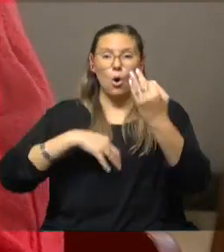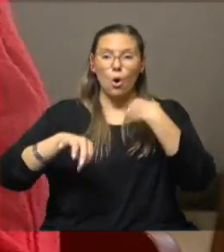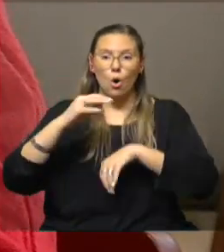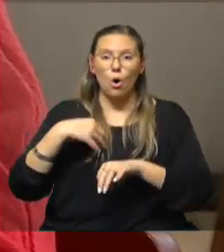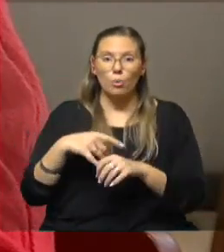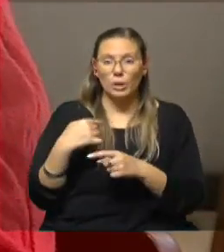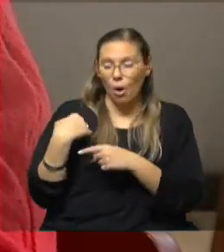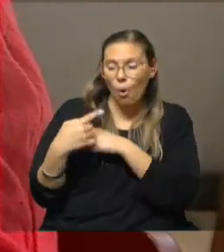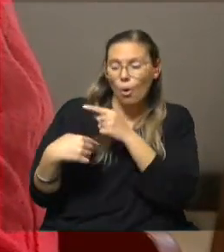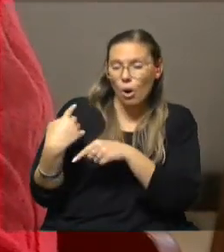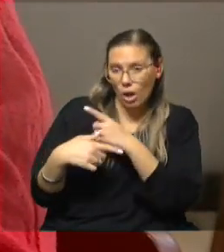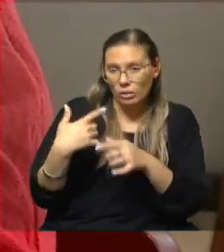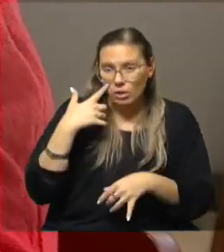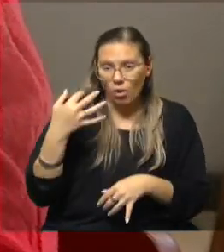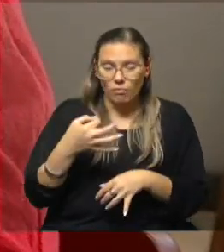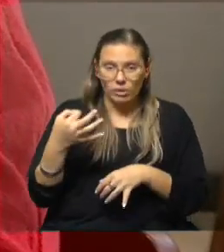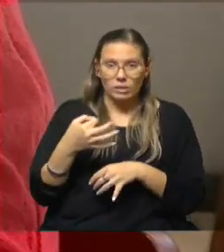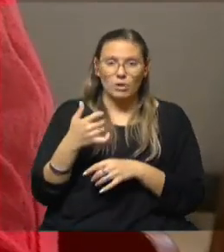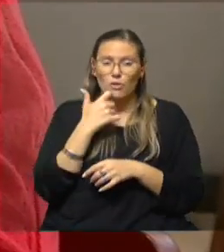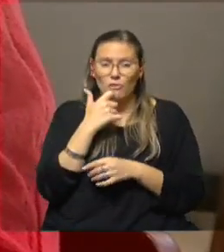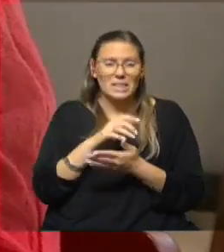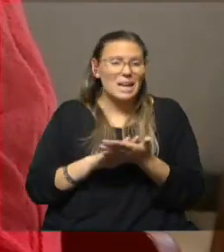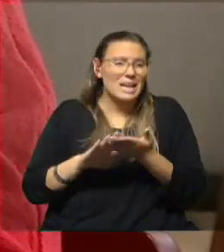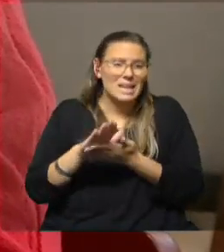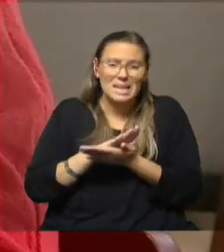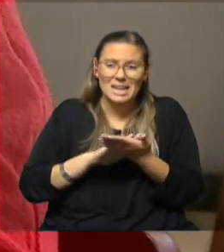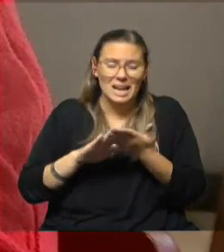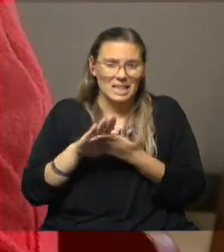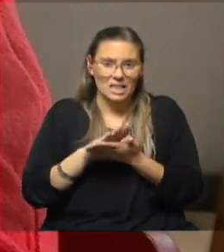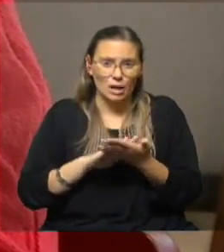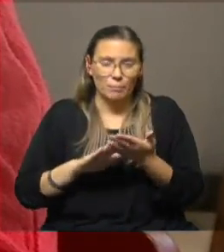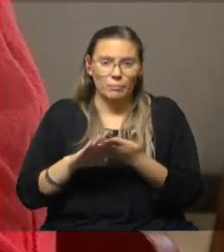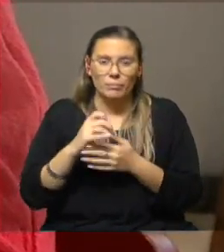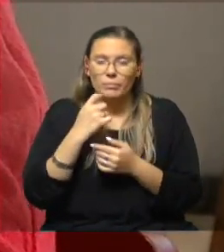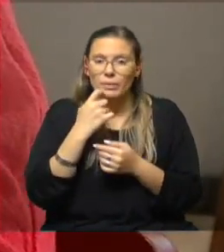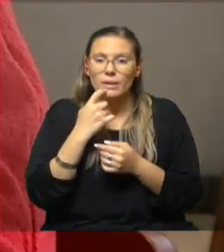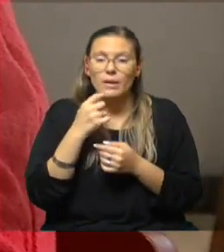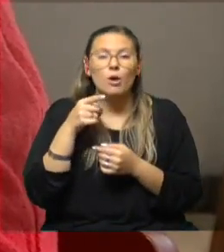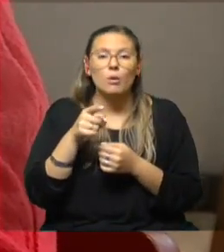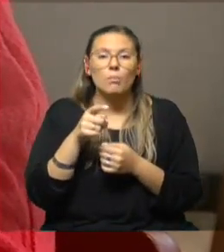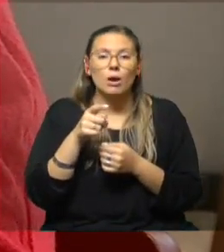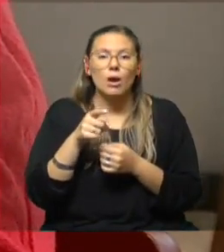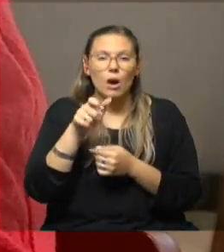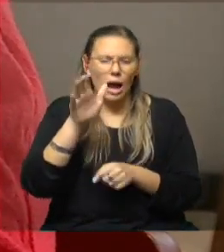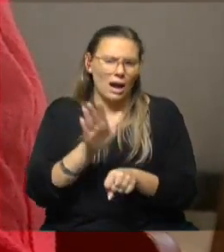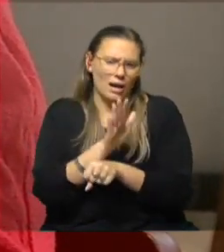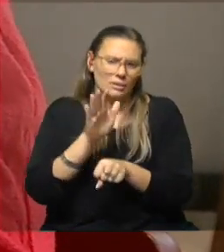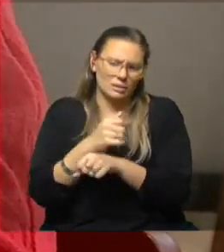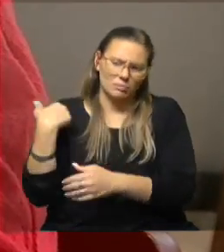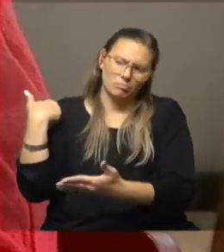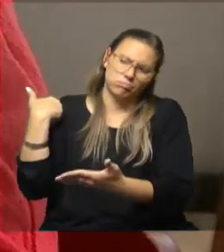en un clásico, porque no le falta nada, es perfecta. Bueno, vos sos una actriz con una